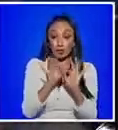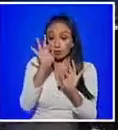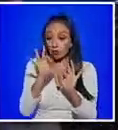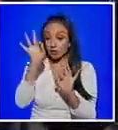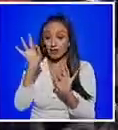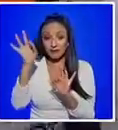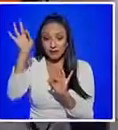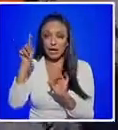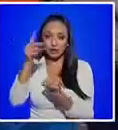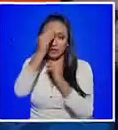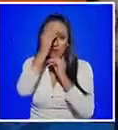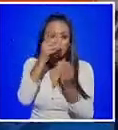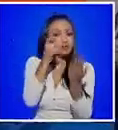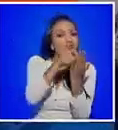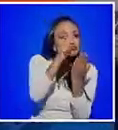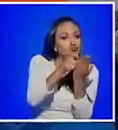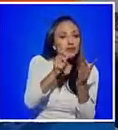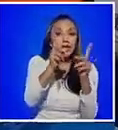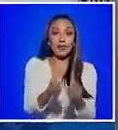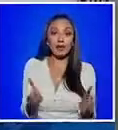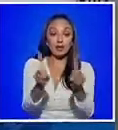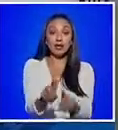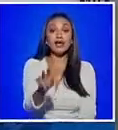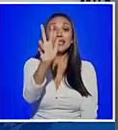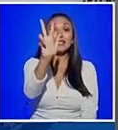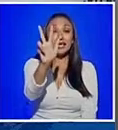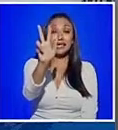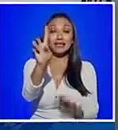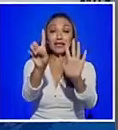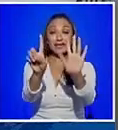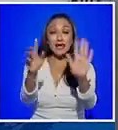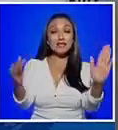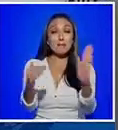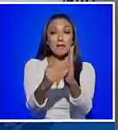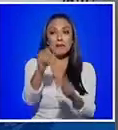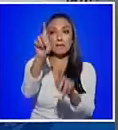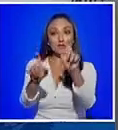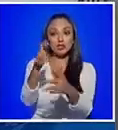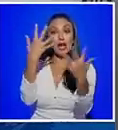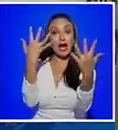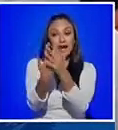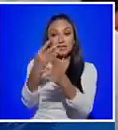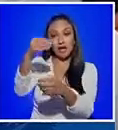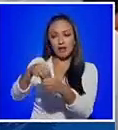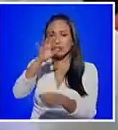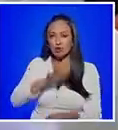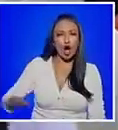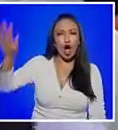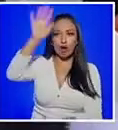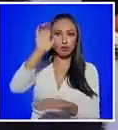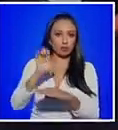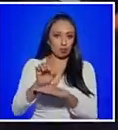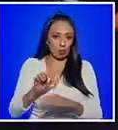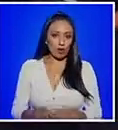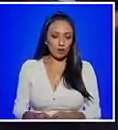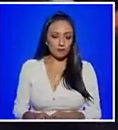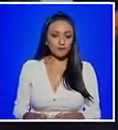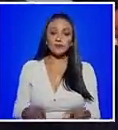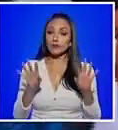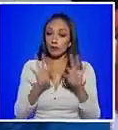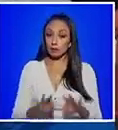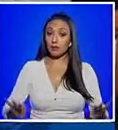de la información de las 36.000 personas privadas de la libertad en todas las cárceles del país. Hay que resaltar el